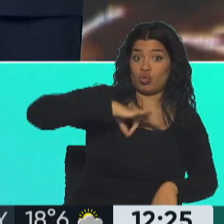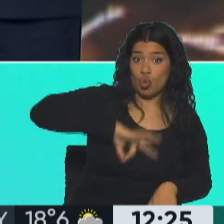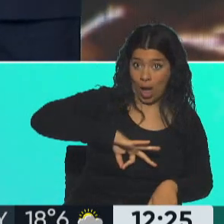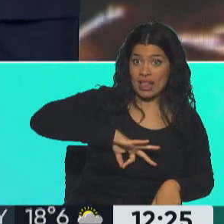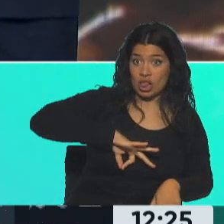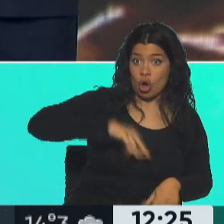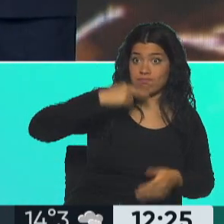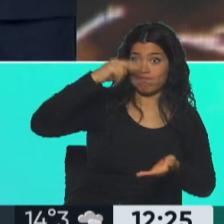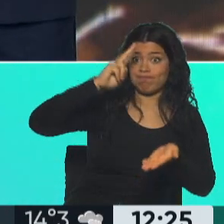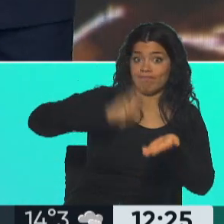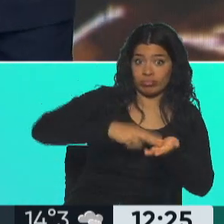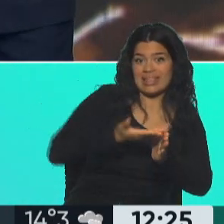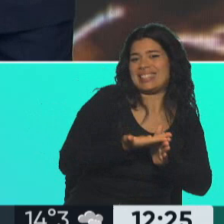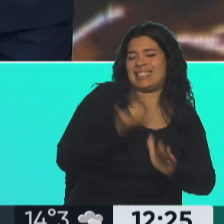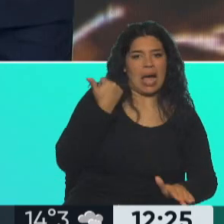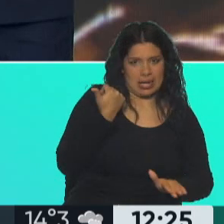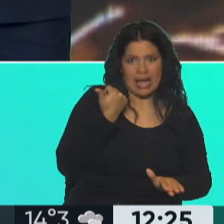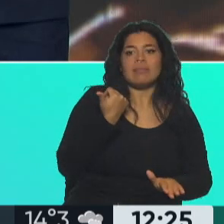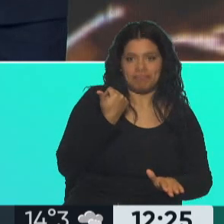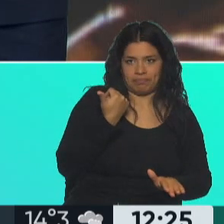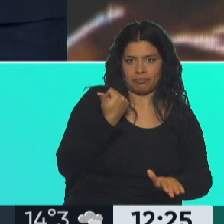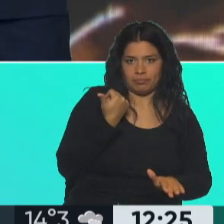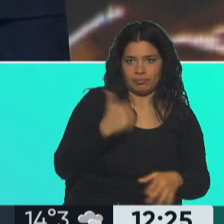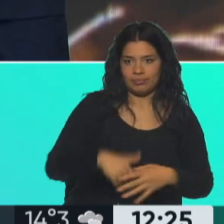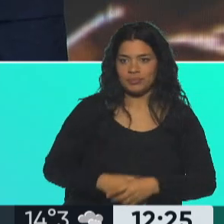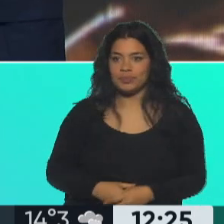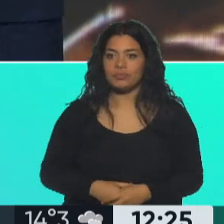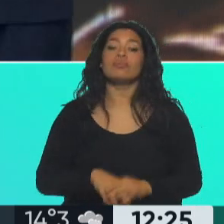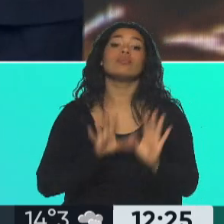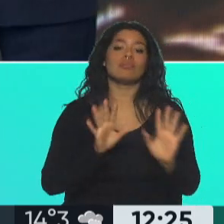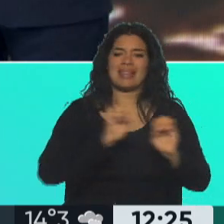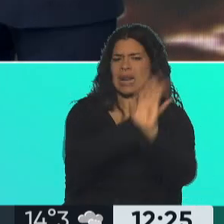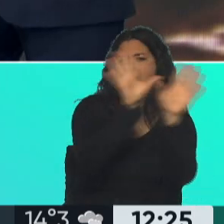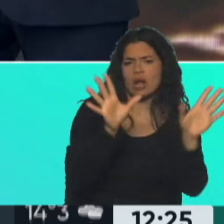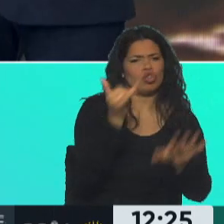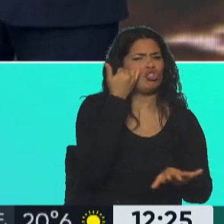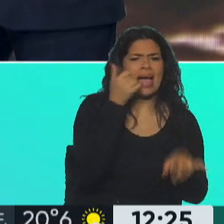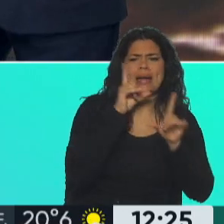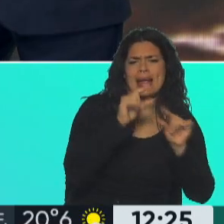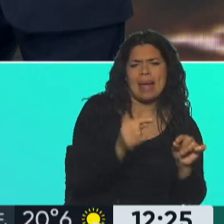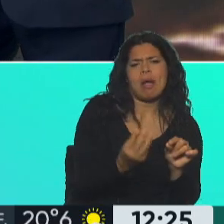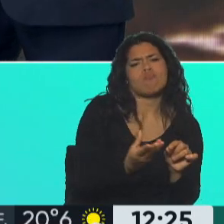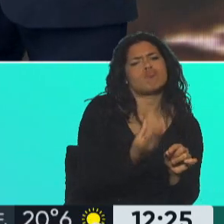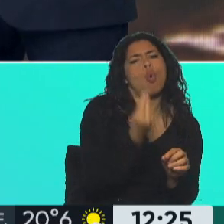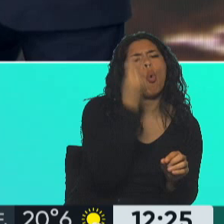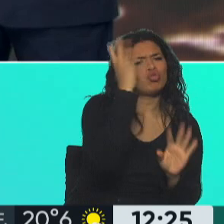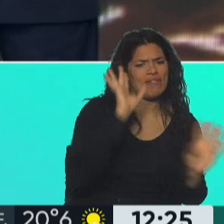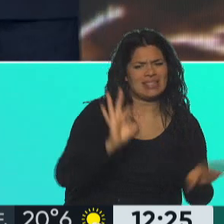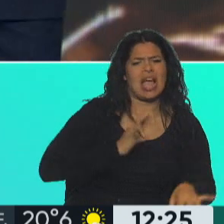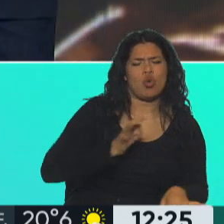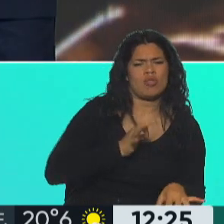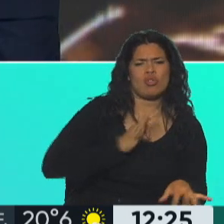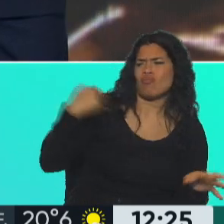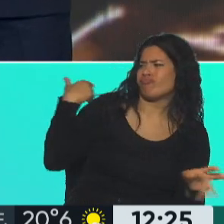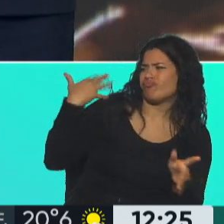las retribuciones al trabajo. Bien. Directamente es esto, y esto es un viejo reclamo, Claro. una vieja demanda, una disputa que... De